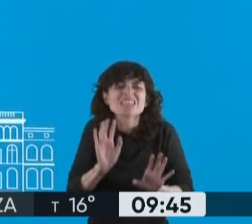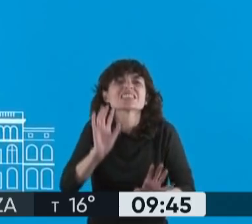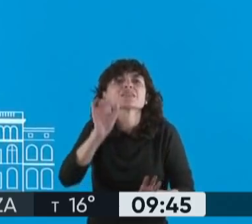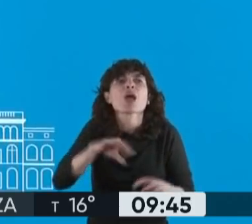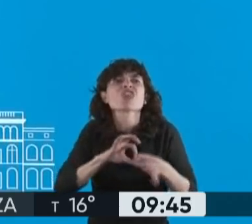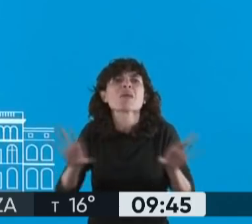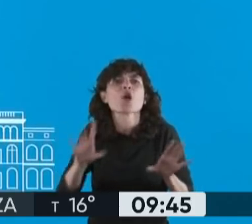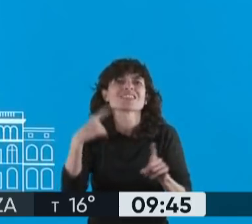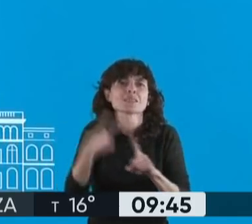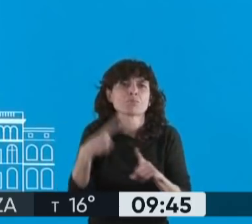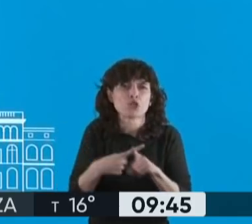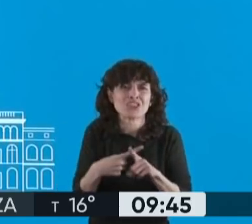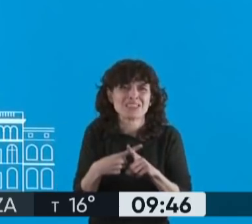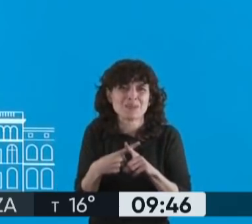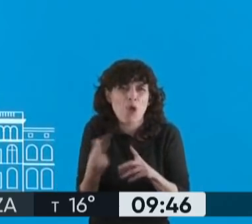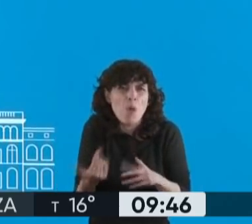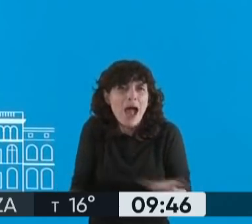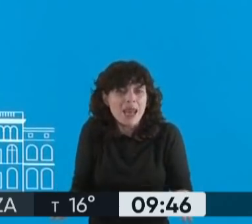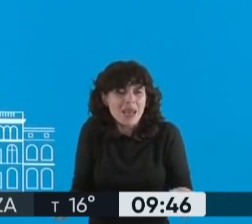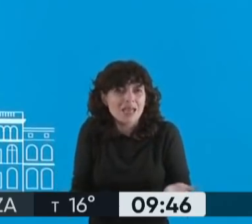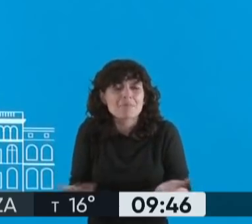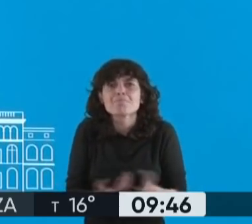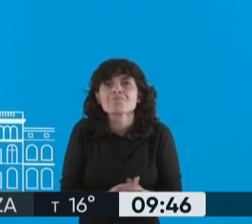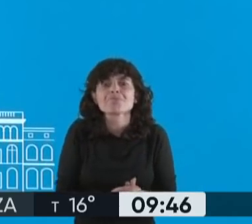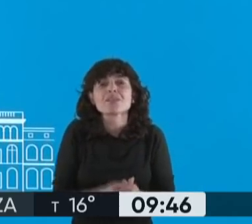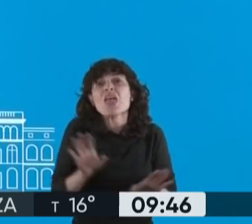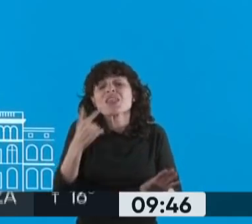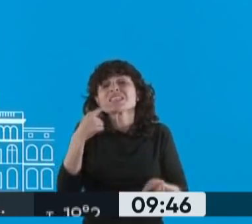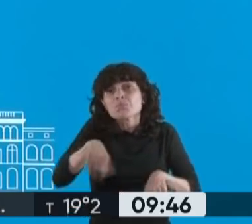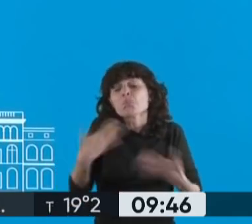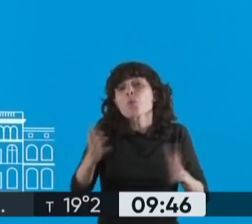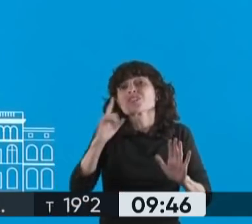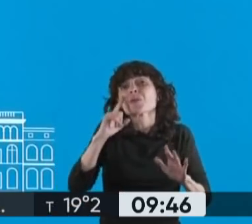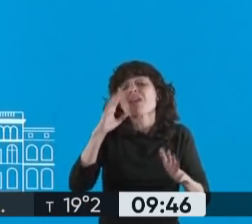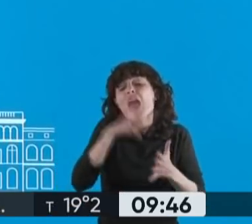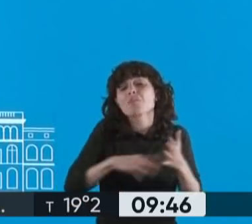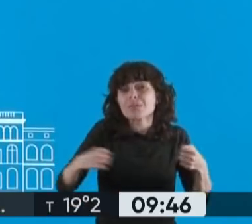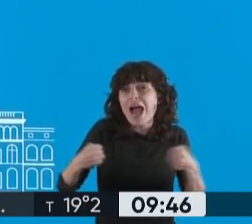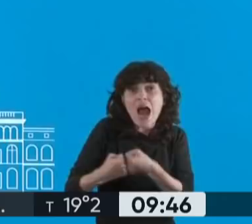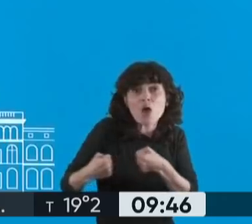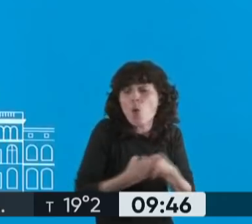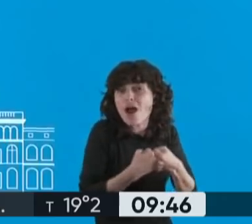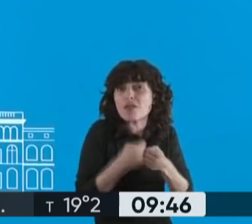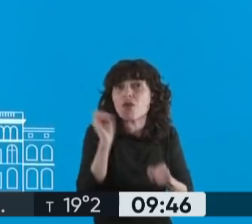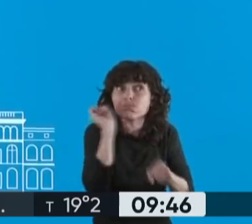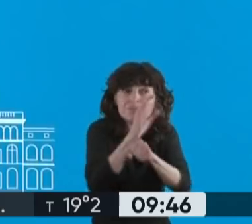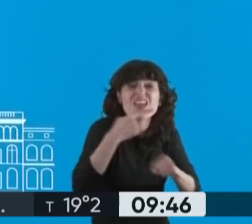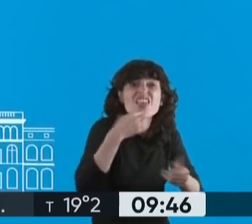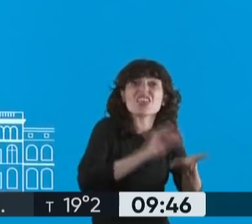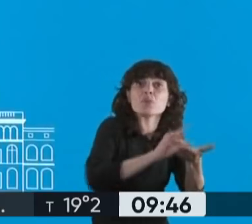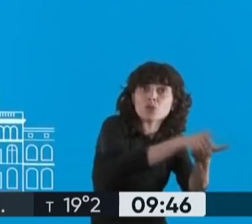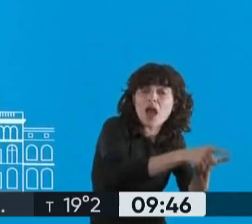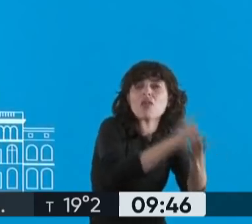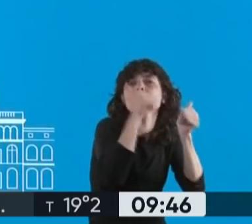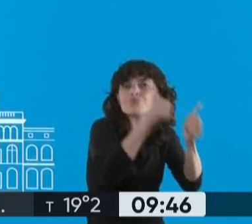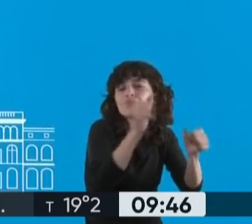que tenemos que realmente sostener. Esperemos que esta posibilidad de acuerdo y de consenso se sostenga cuando vaya de diputado